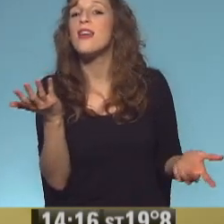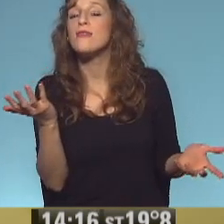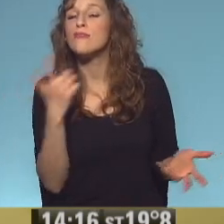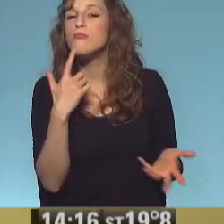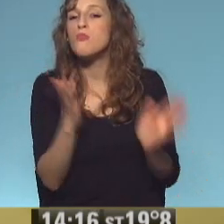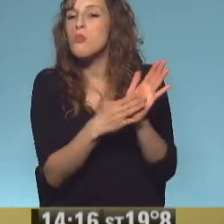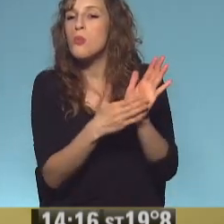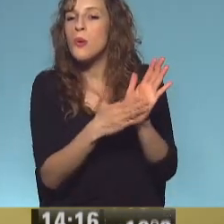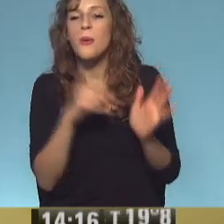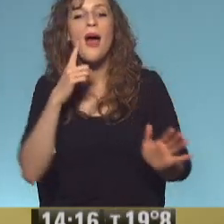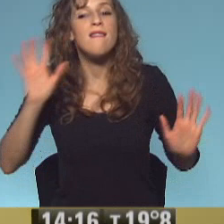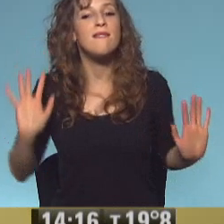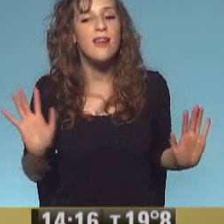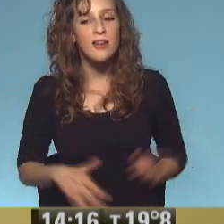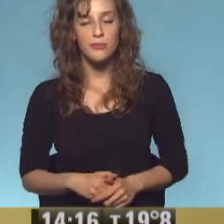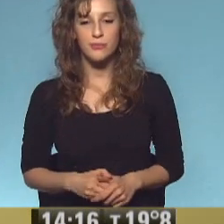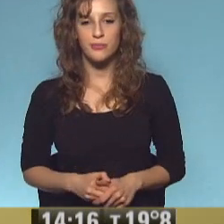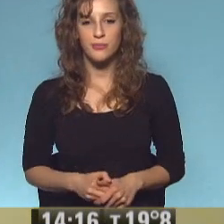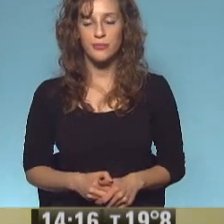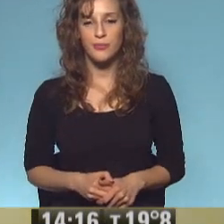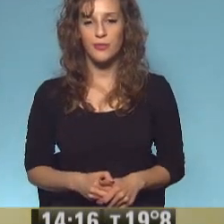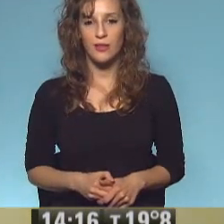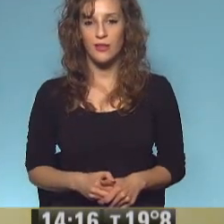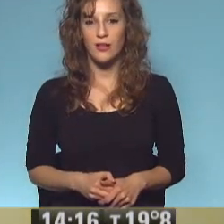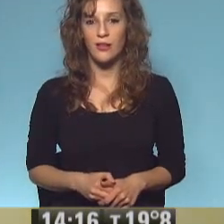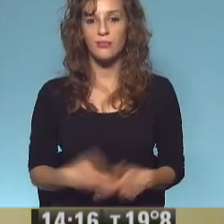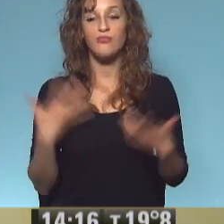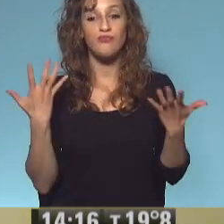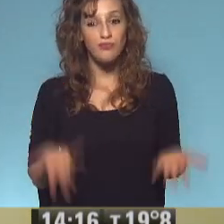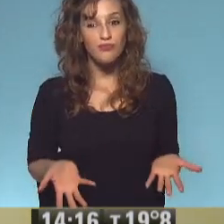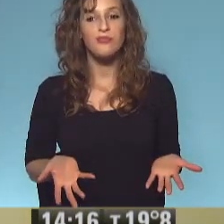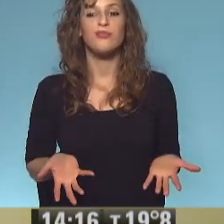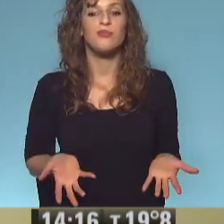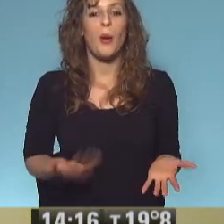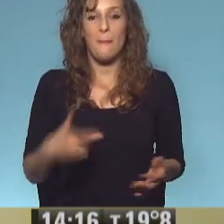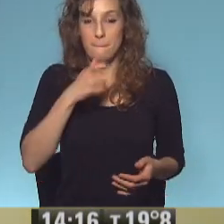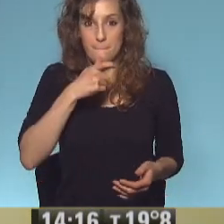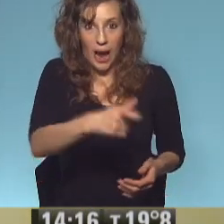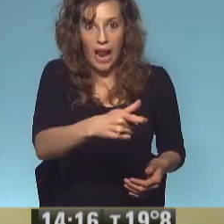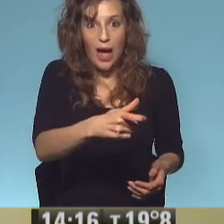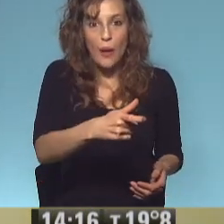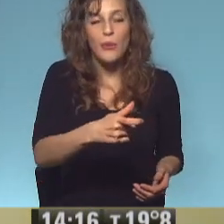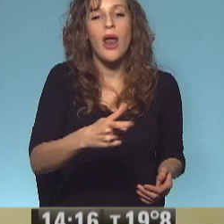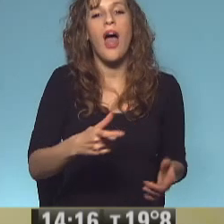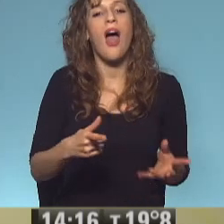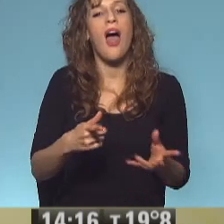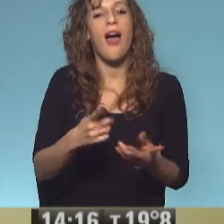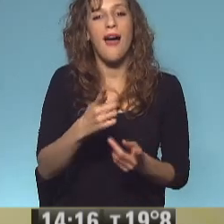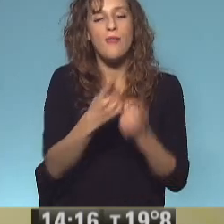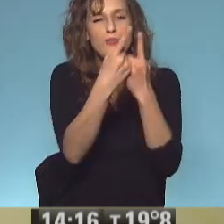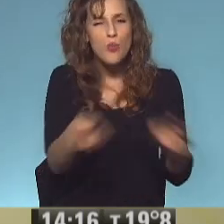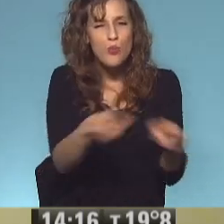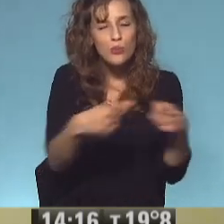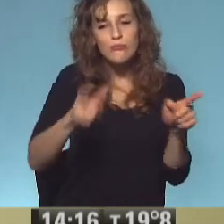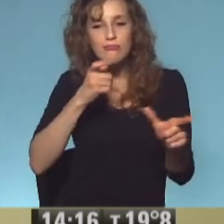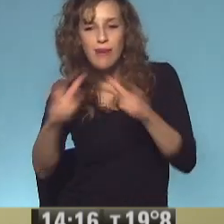papá, para papá, para papá! ¡Qué linda palabra! Los sonidos están llenos de palabras. ¡Ahora